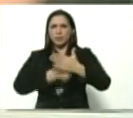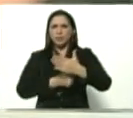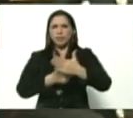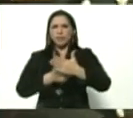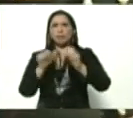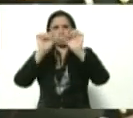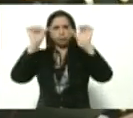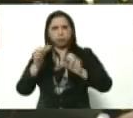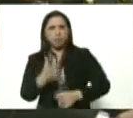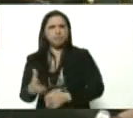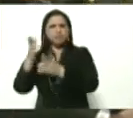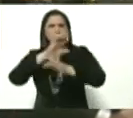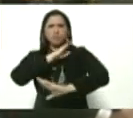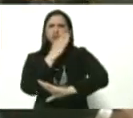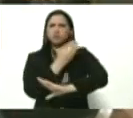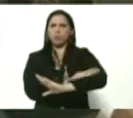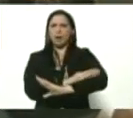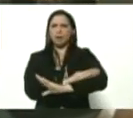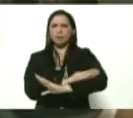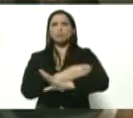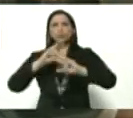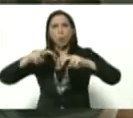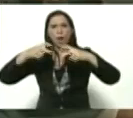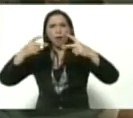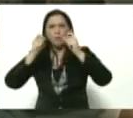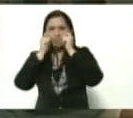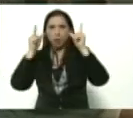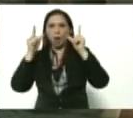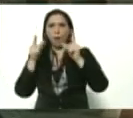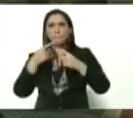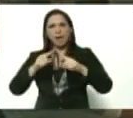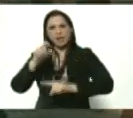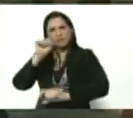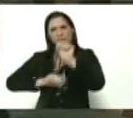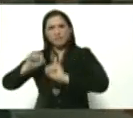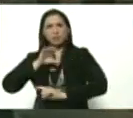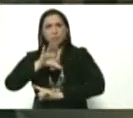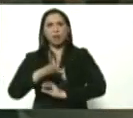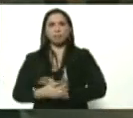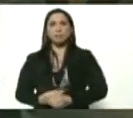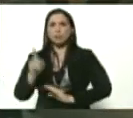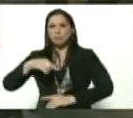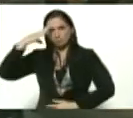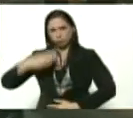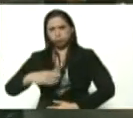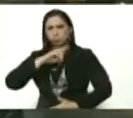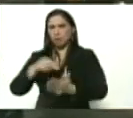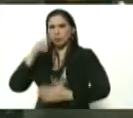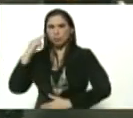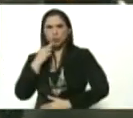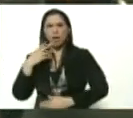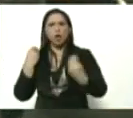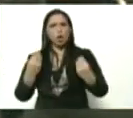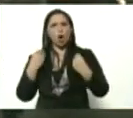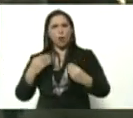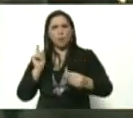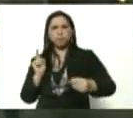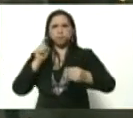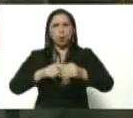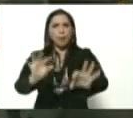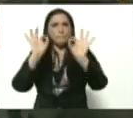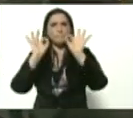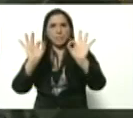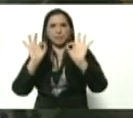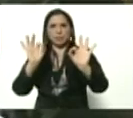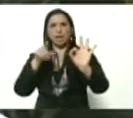un sistema de armas poderoso, moderno, para defender el país, y una milicia nacional bolivariana como componente especial,